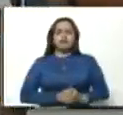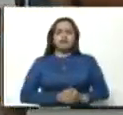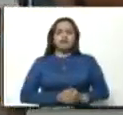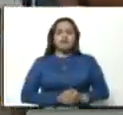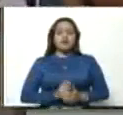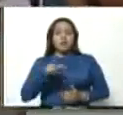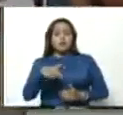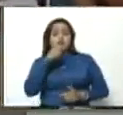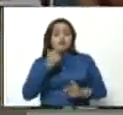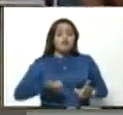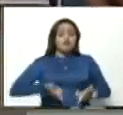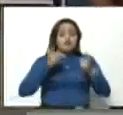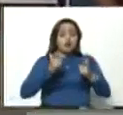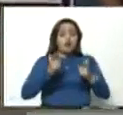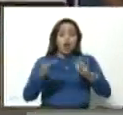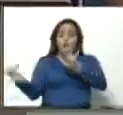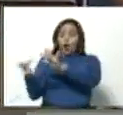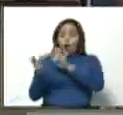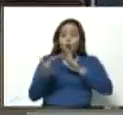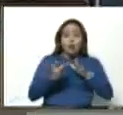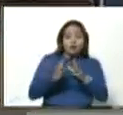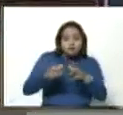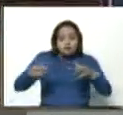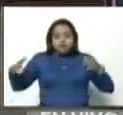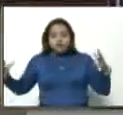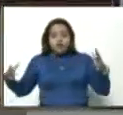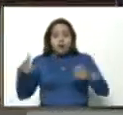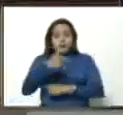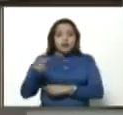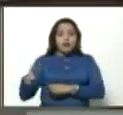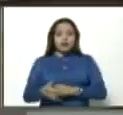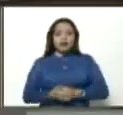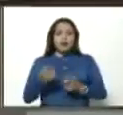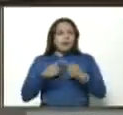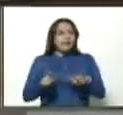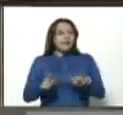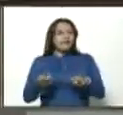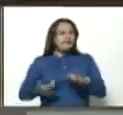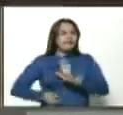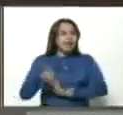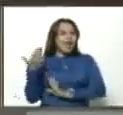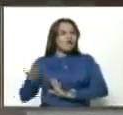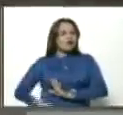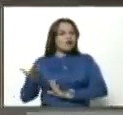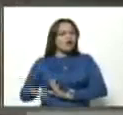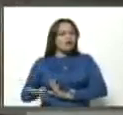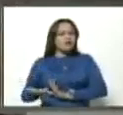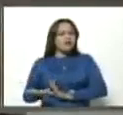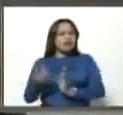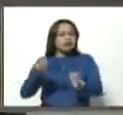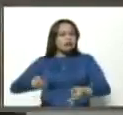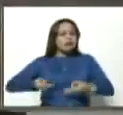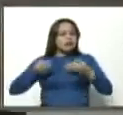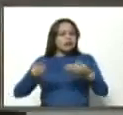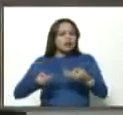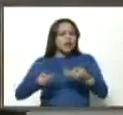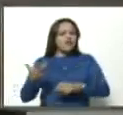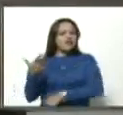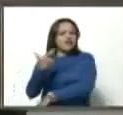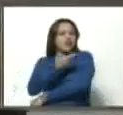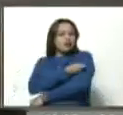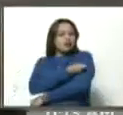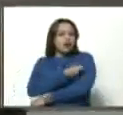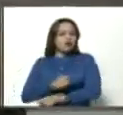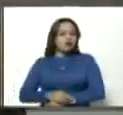de evitar contactos multitudinarios, pero aún así lo más importante, y sigue siendo lo más importante, la vacunación